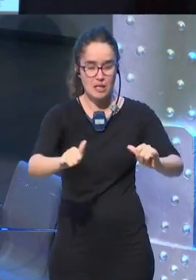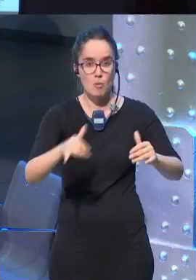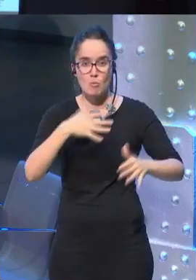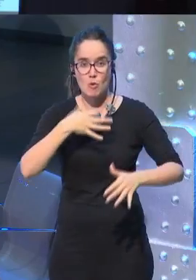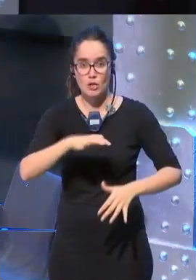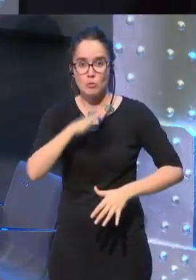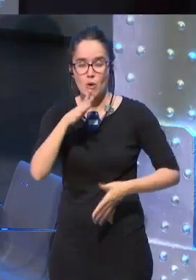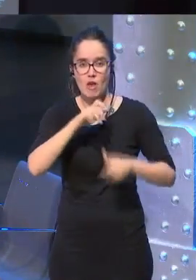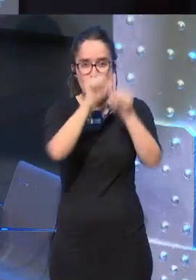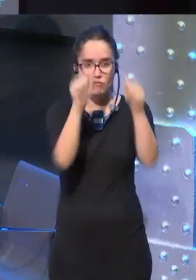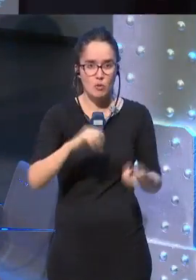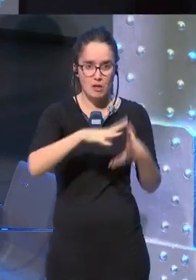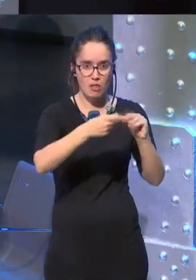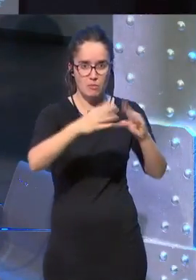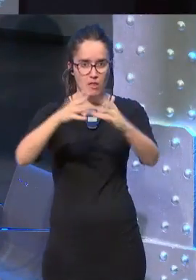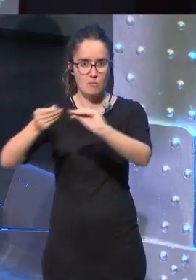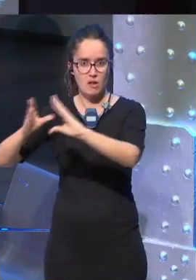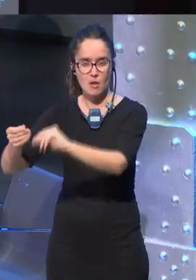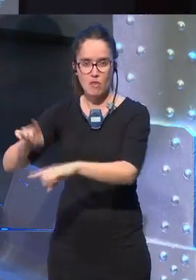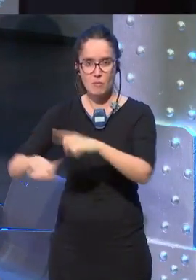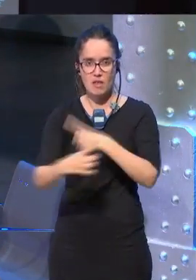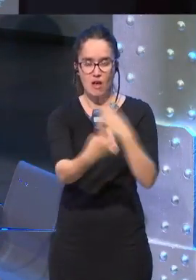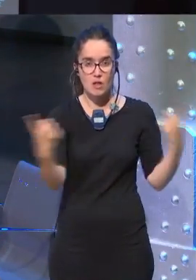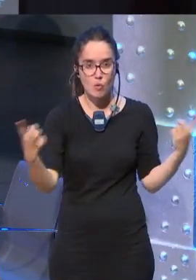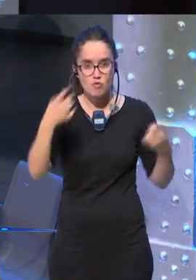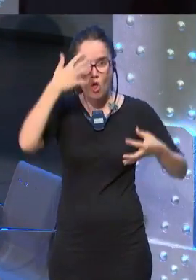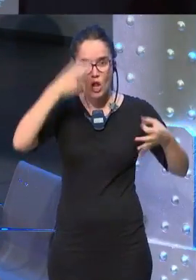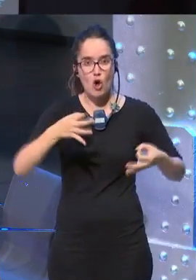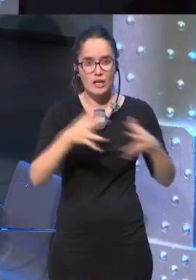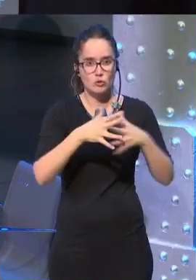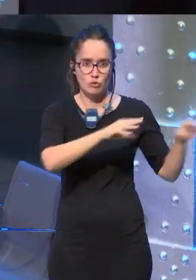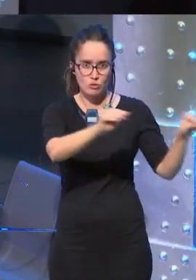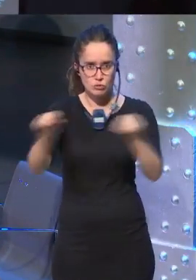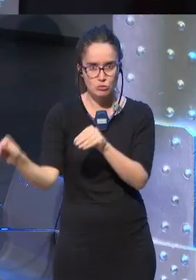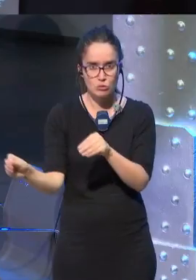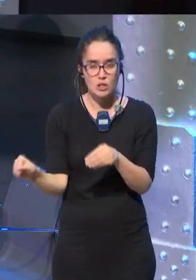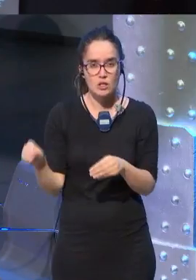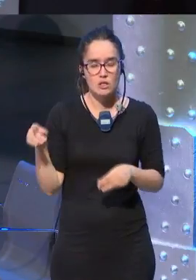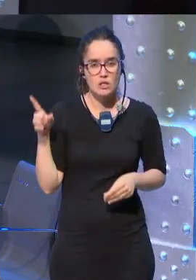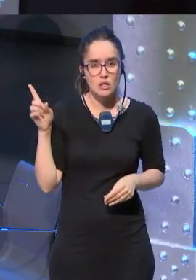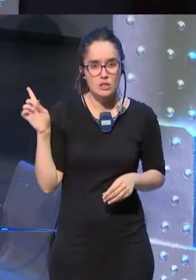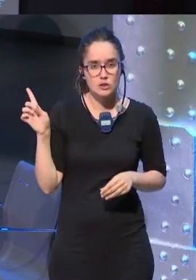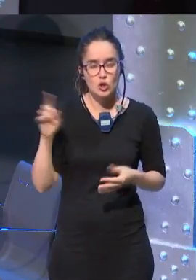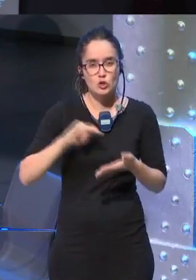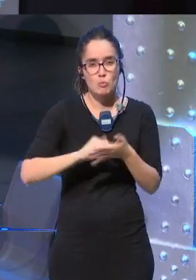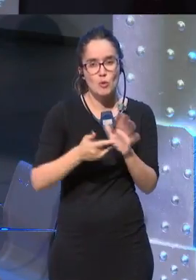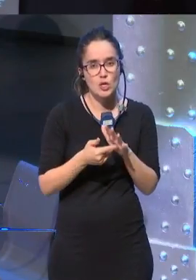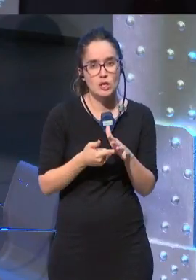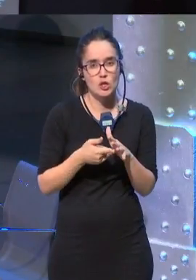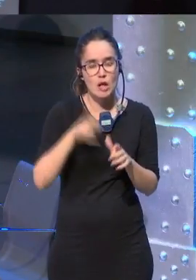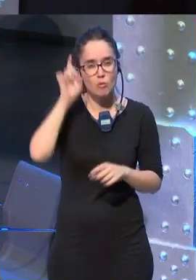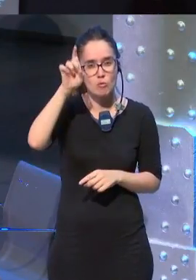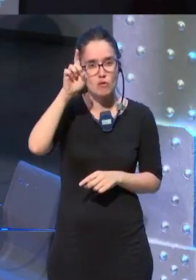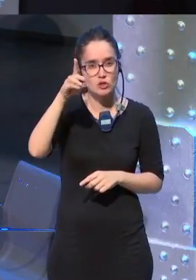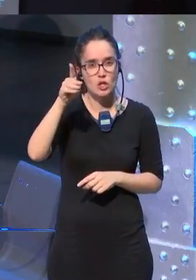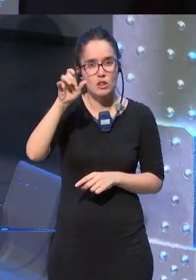formas adaptables según la lógica estructural. Este es un proyecto del